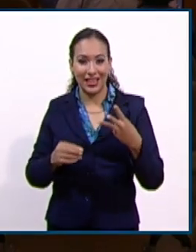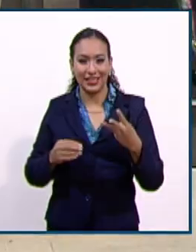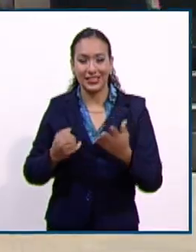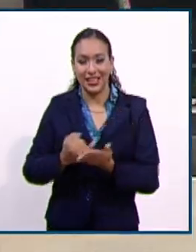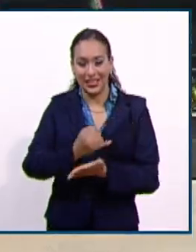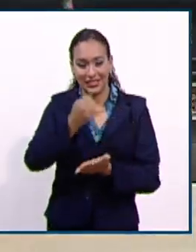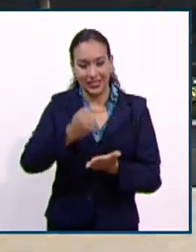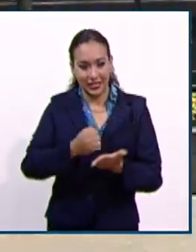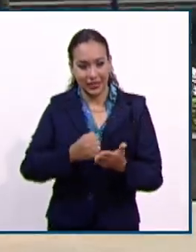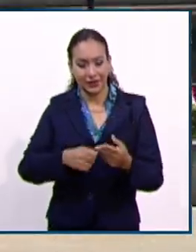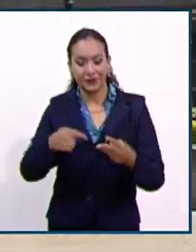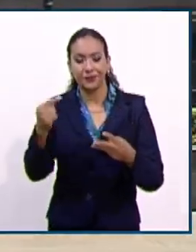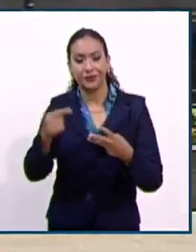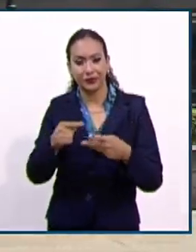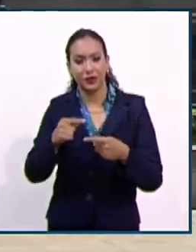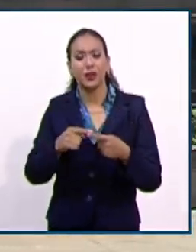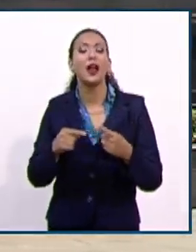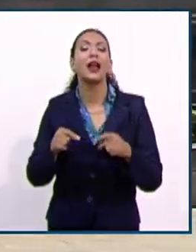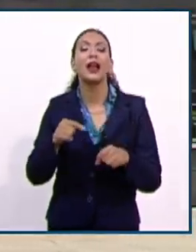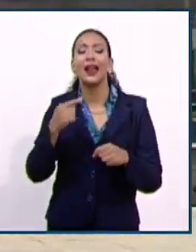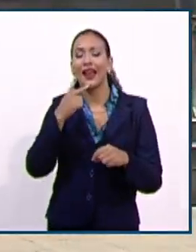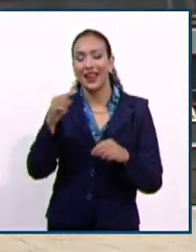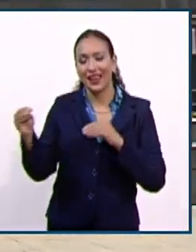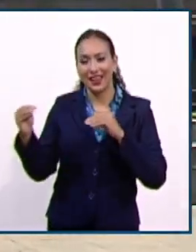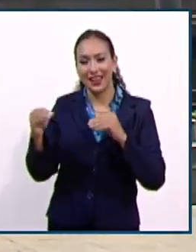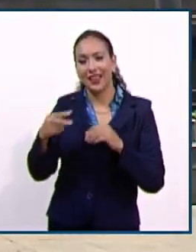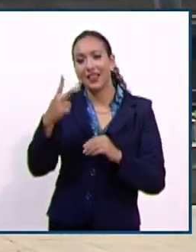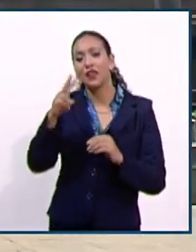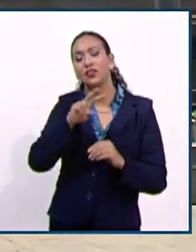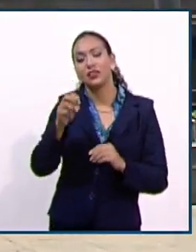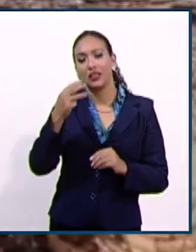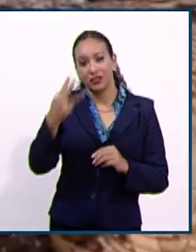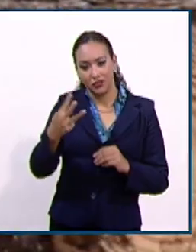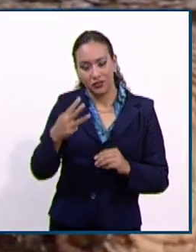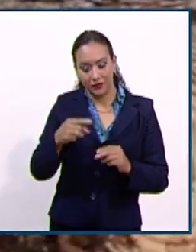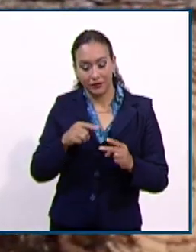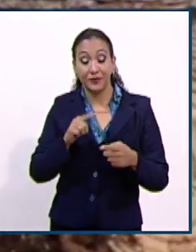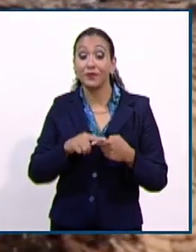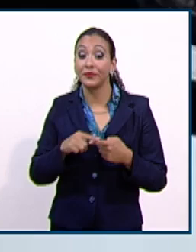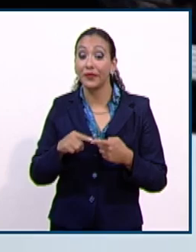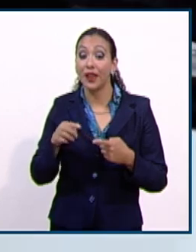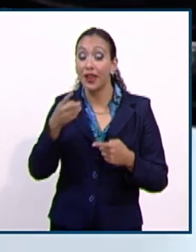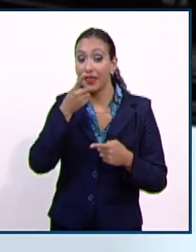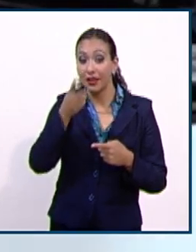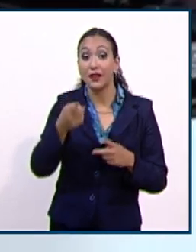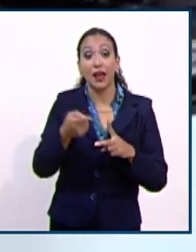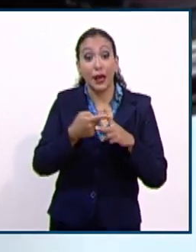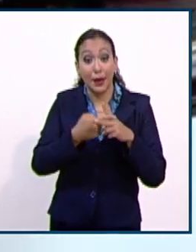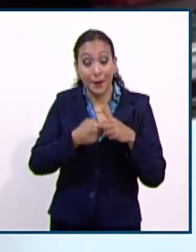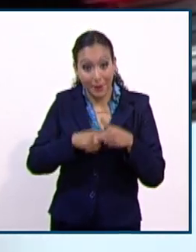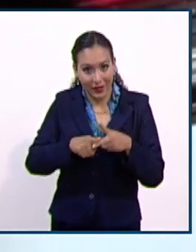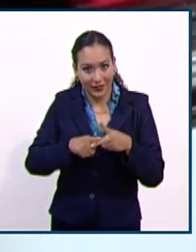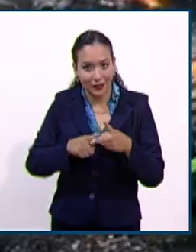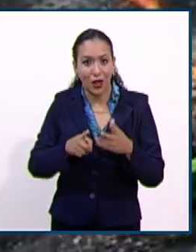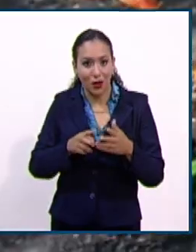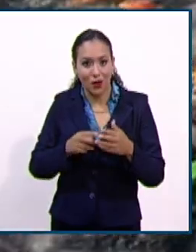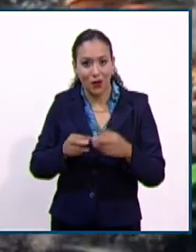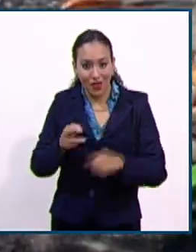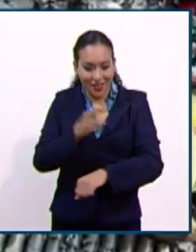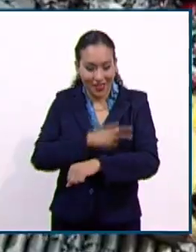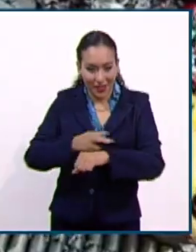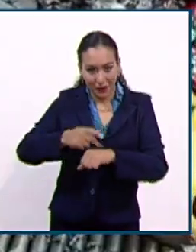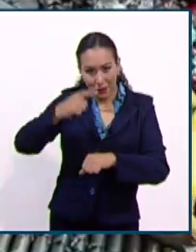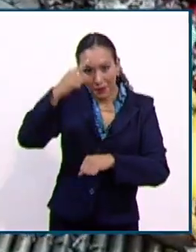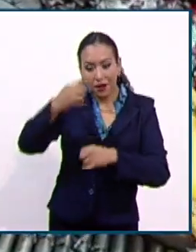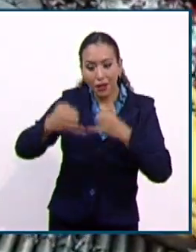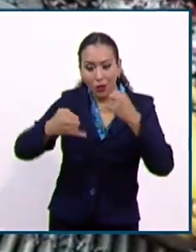tribunal, entre ellas el amparo 410/2013, con el que considera inició la línea jurisprudencial de la Suprema Corte